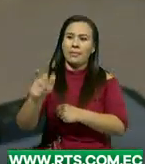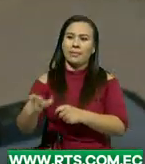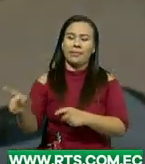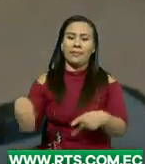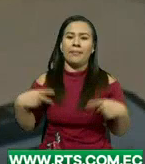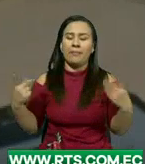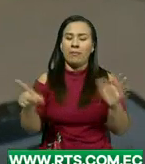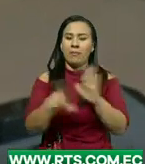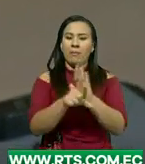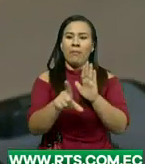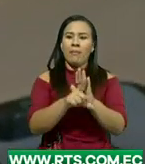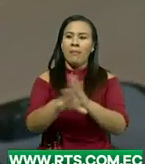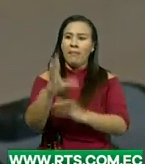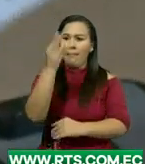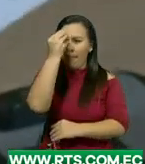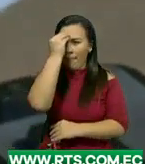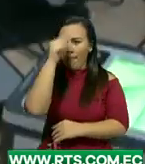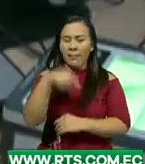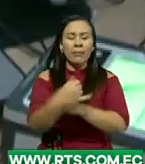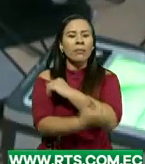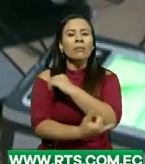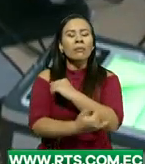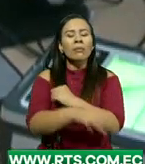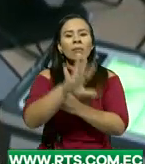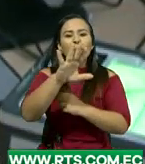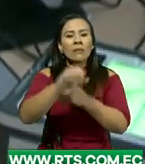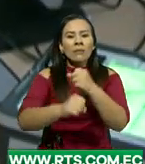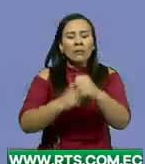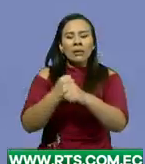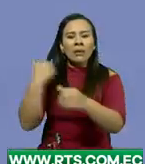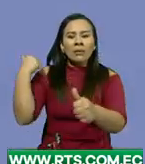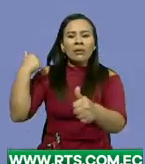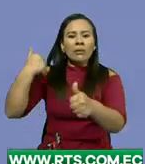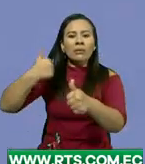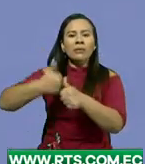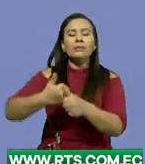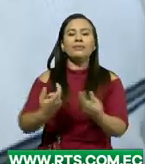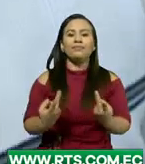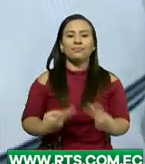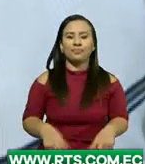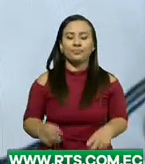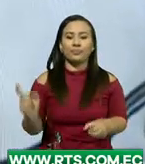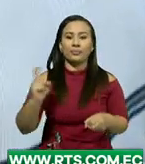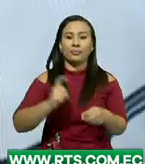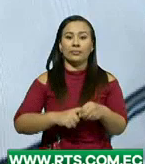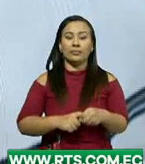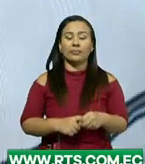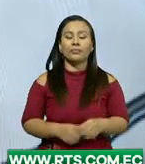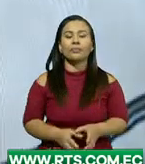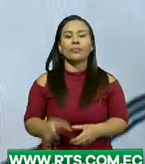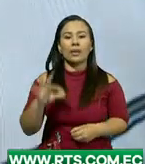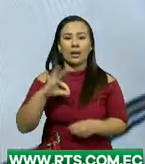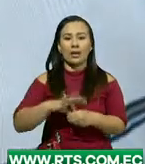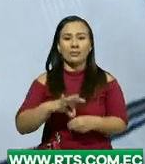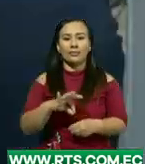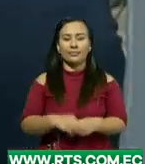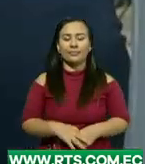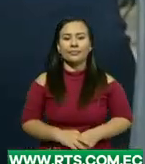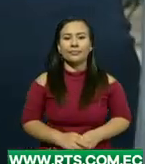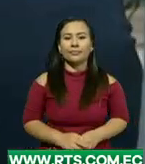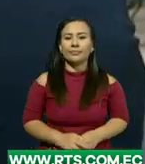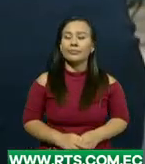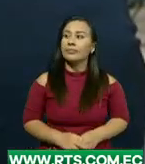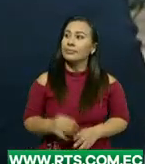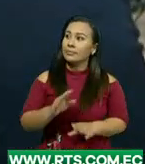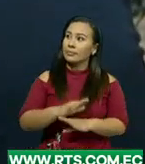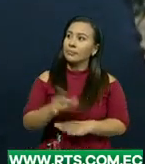residido legalmente en el país al menos 5 años y que también se hayan inscrito en el registro electoral. La